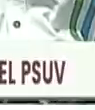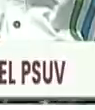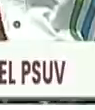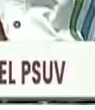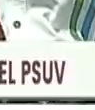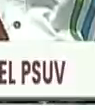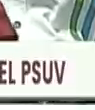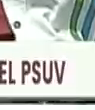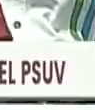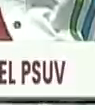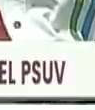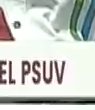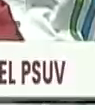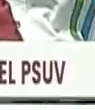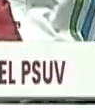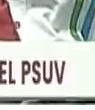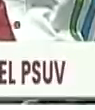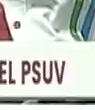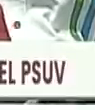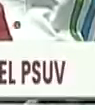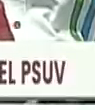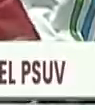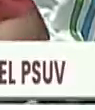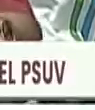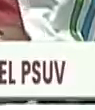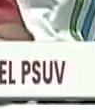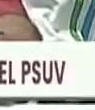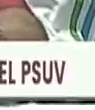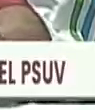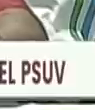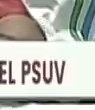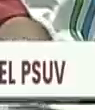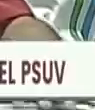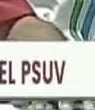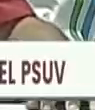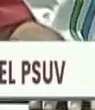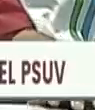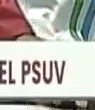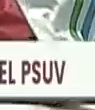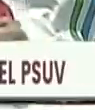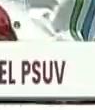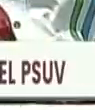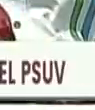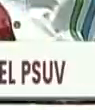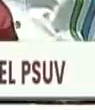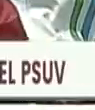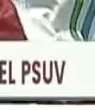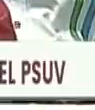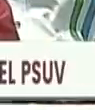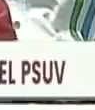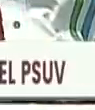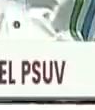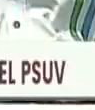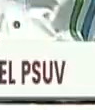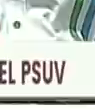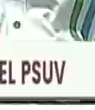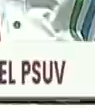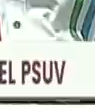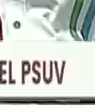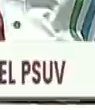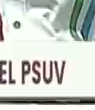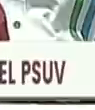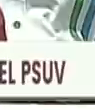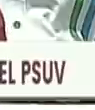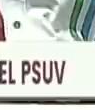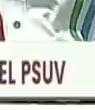la JPSUV. Placer saludarles en esta ronda de información de cara al